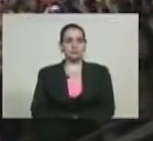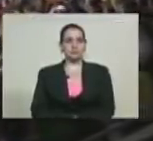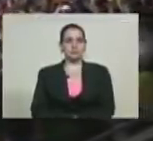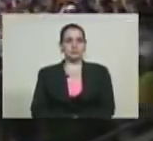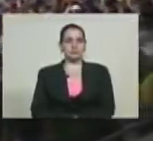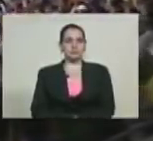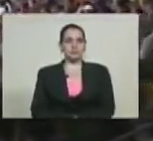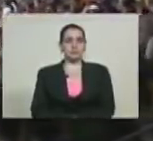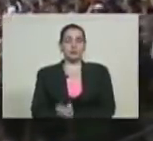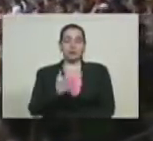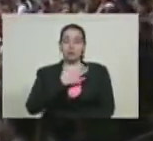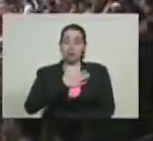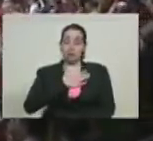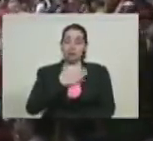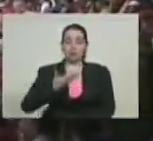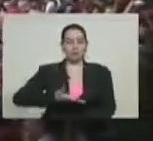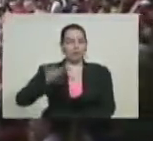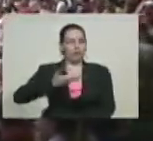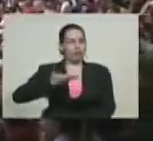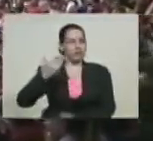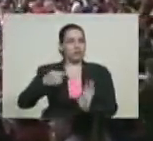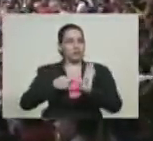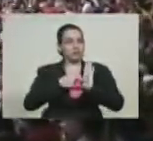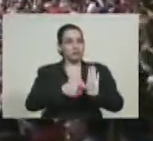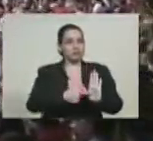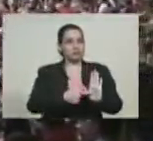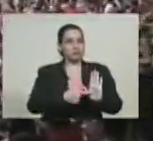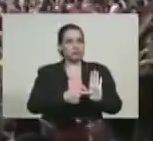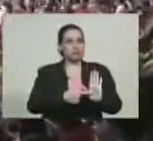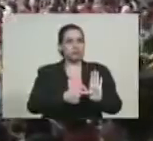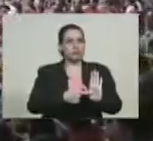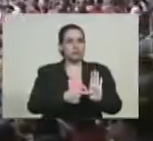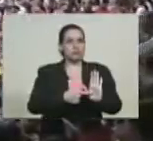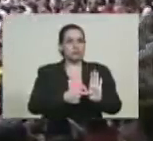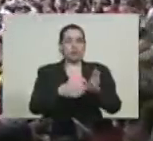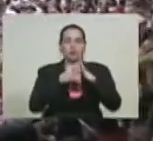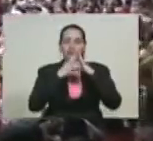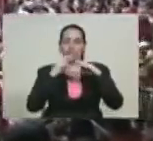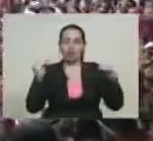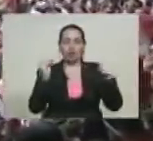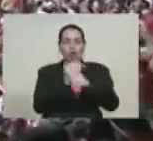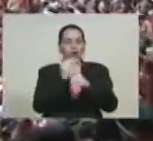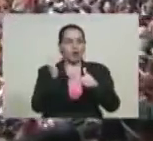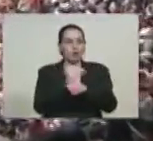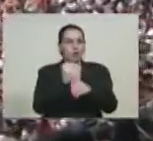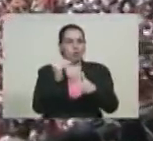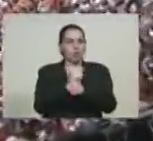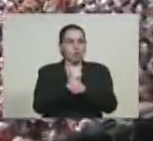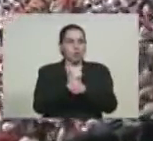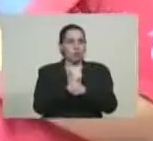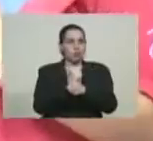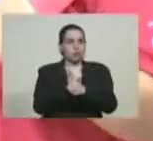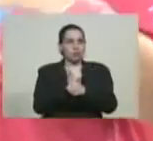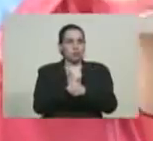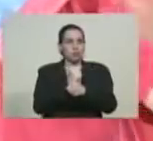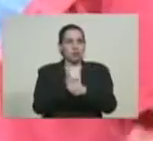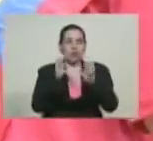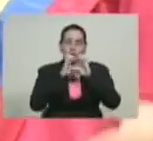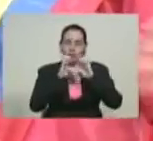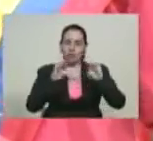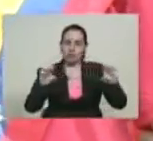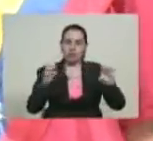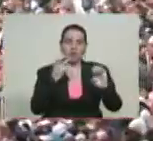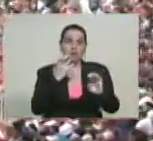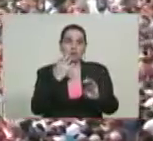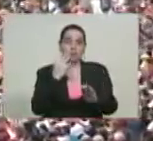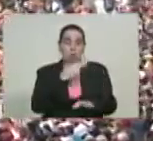Para mí es importante destacar todos los logros educativos, ejemplo nuestras